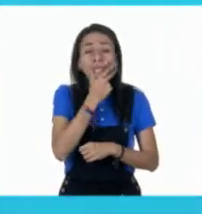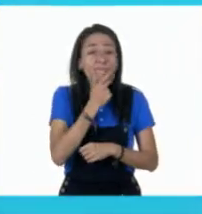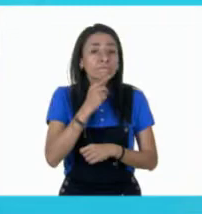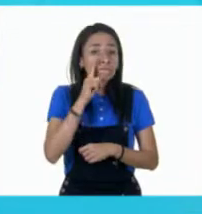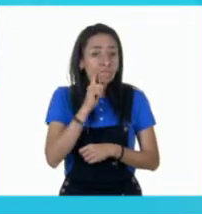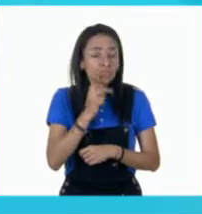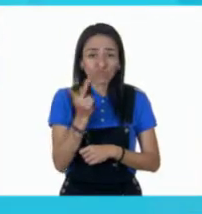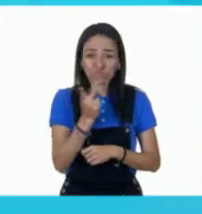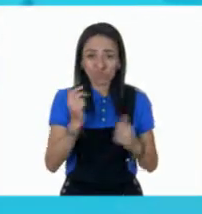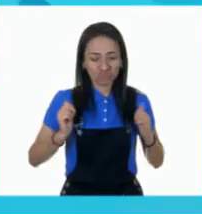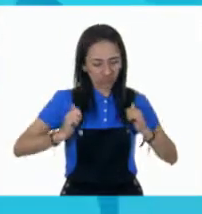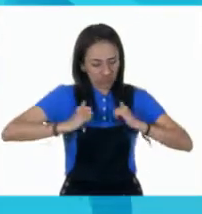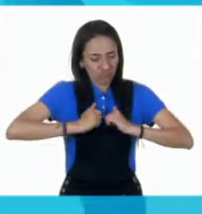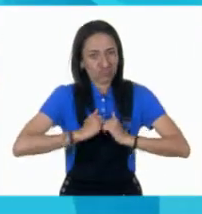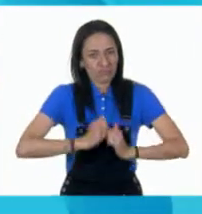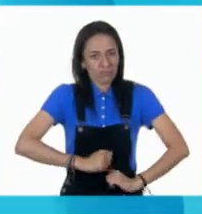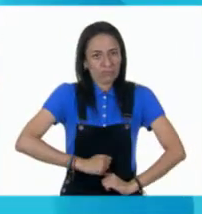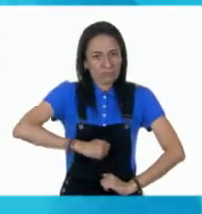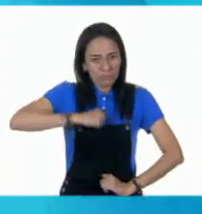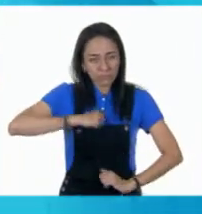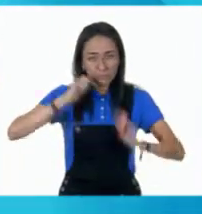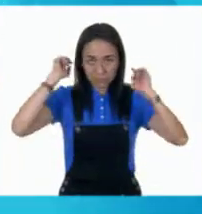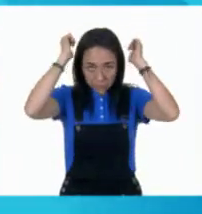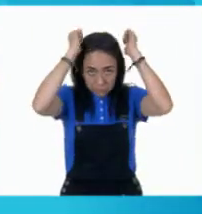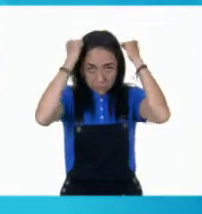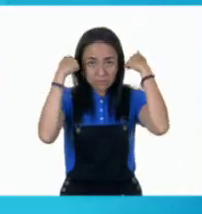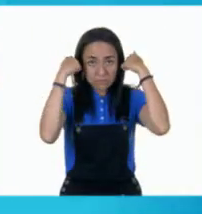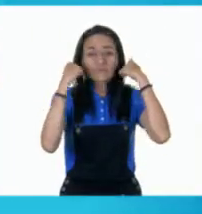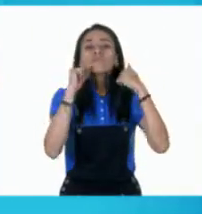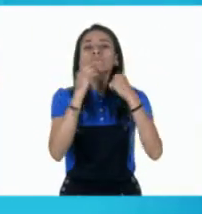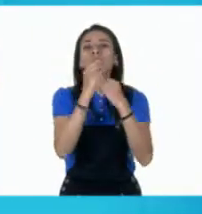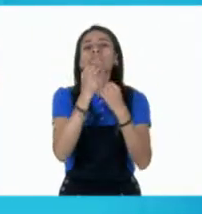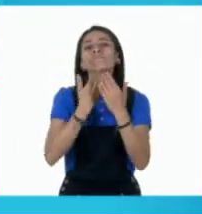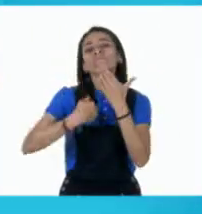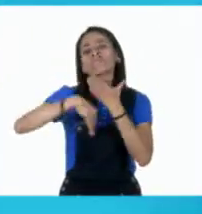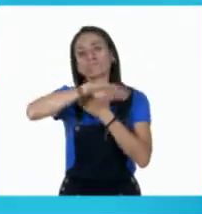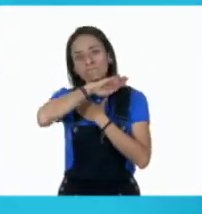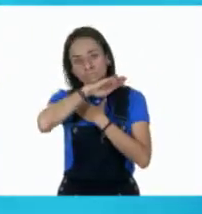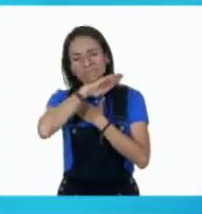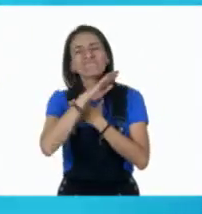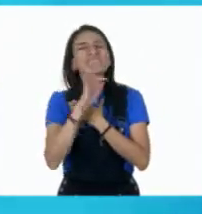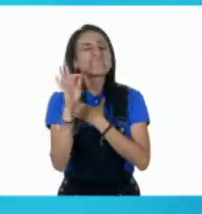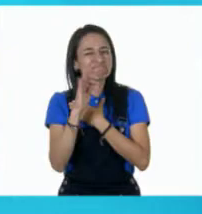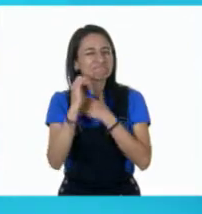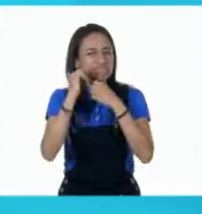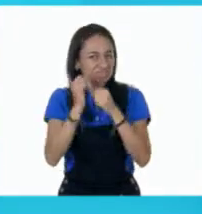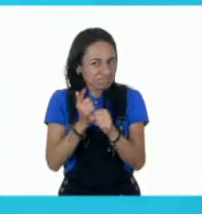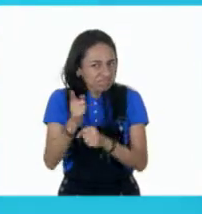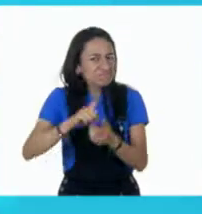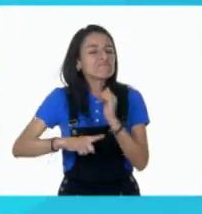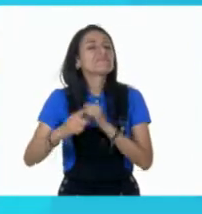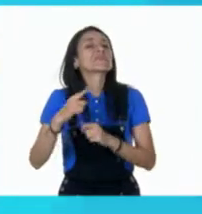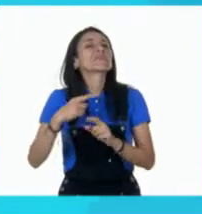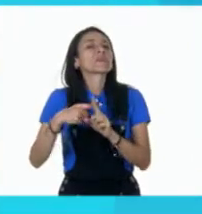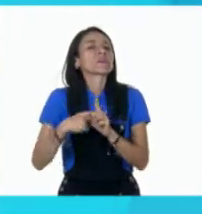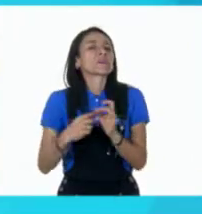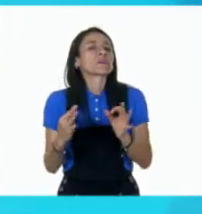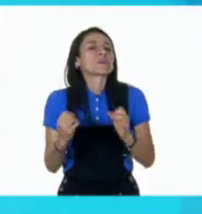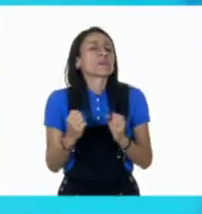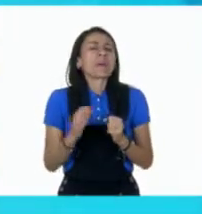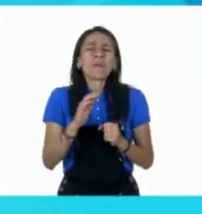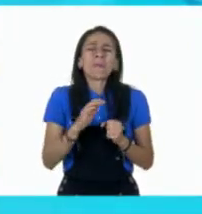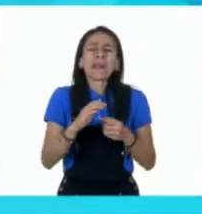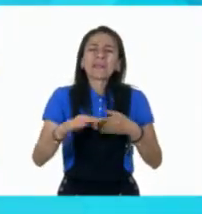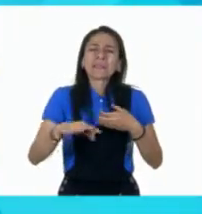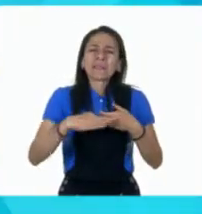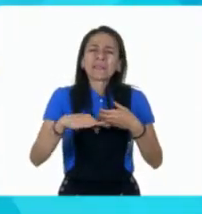chamarras, gorros y bufandas, porque seguramente hace mucho frío. Se ven que están tomando algo en una taza.